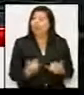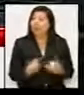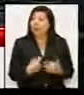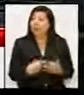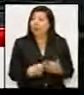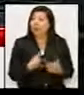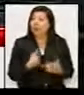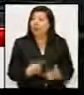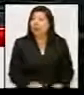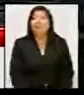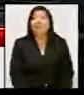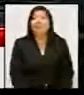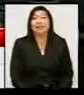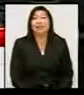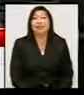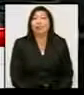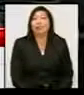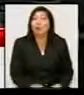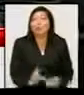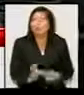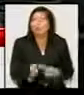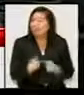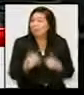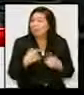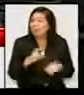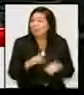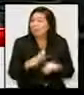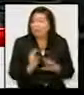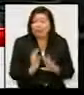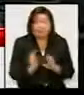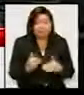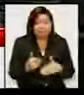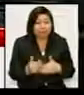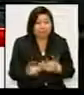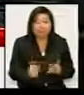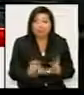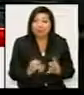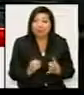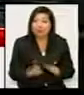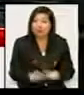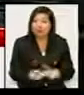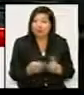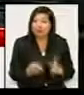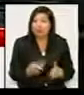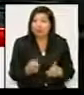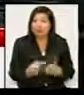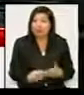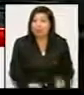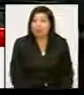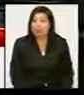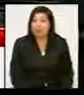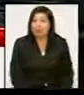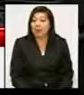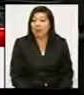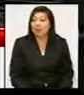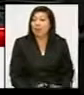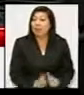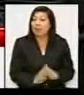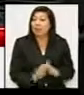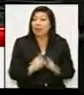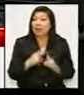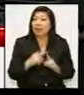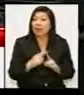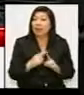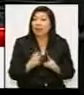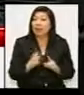ser el revés, el culturólogo: no me toques, no invadas, queremos abrir otro acceso por la zona de Santa Teresa,